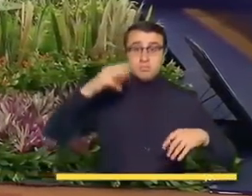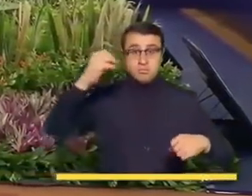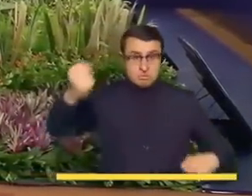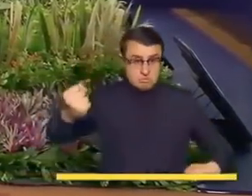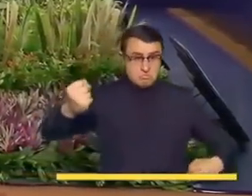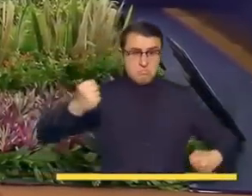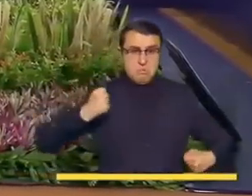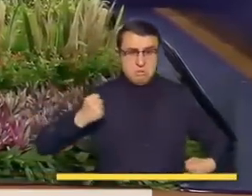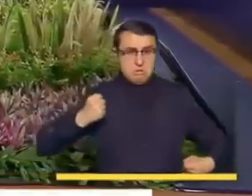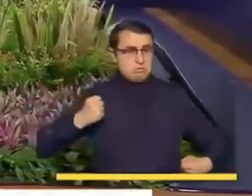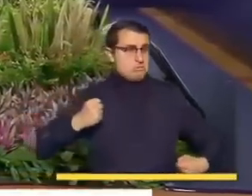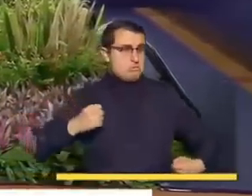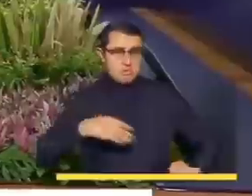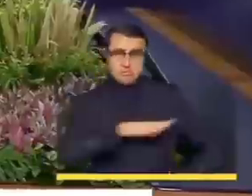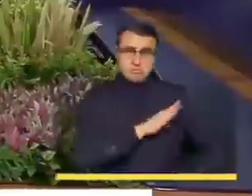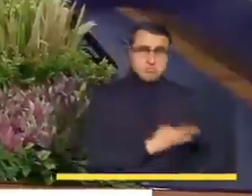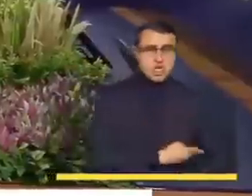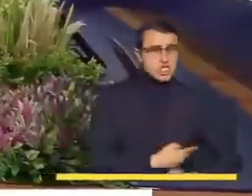guerra.